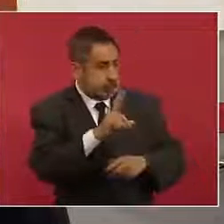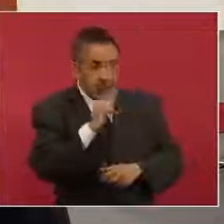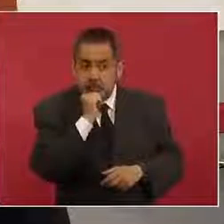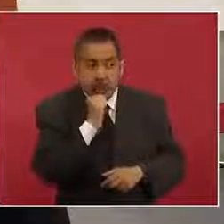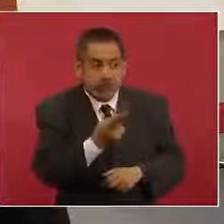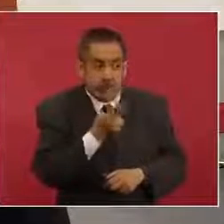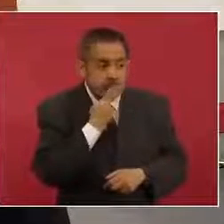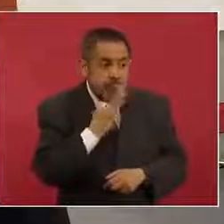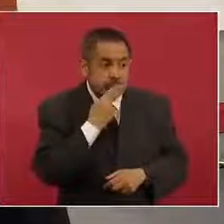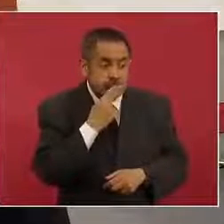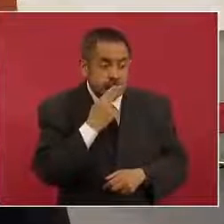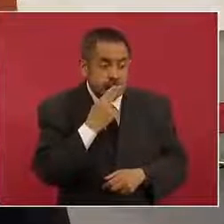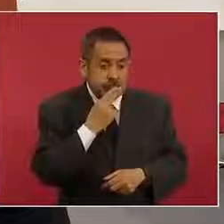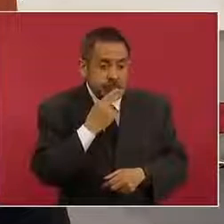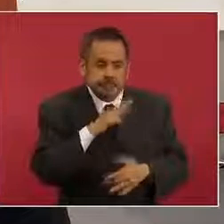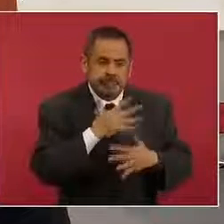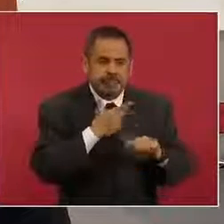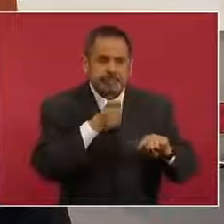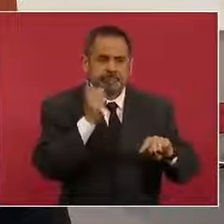o